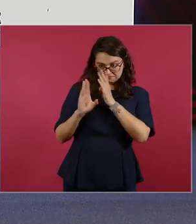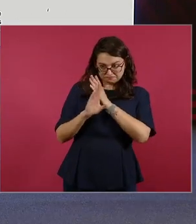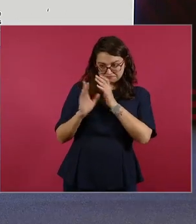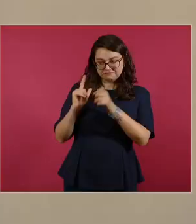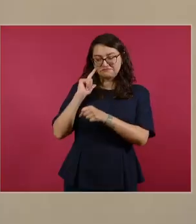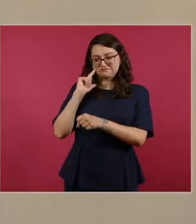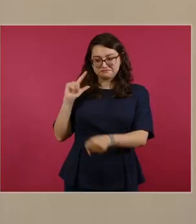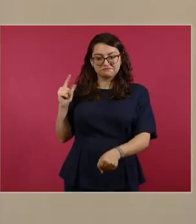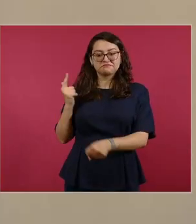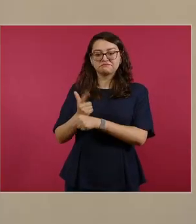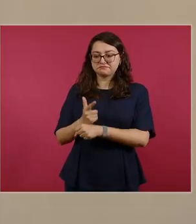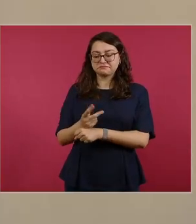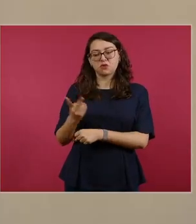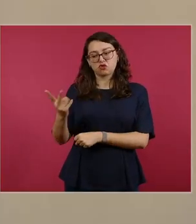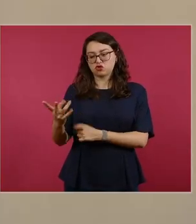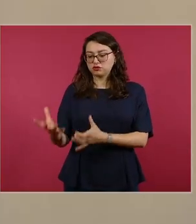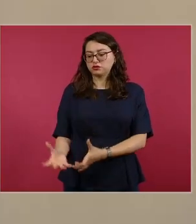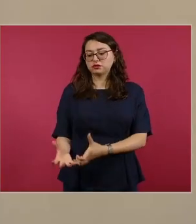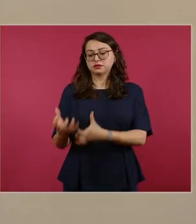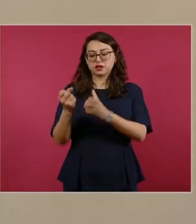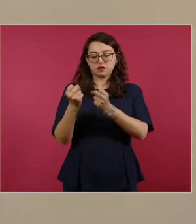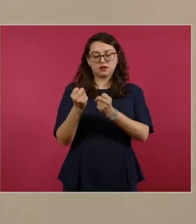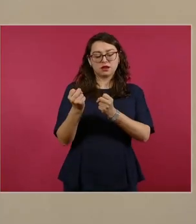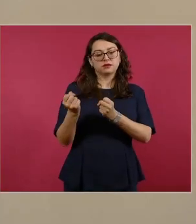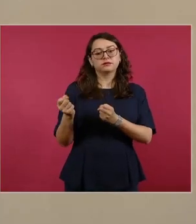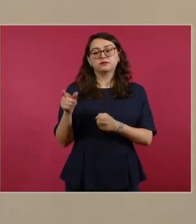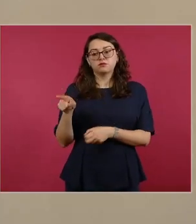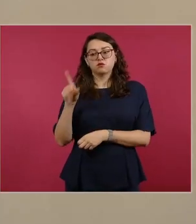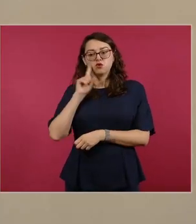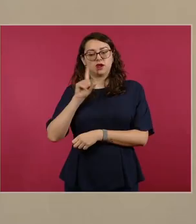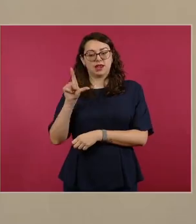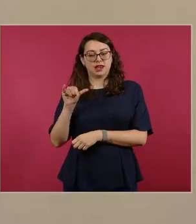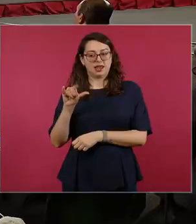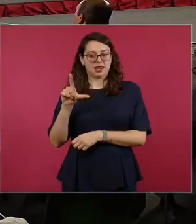víctimas y Lilia Jimena fue detenida. Adelante.